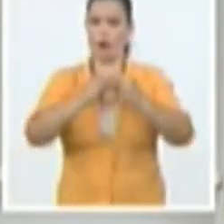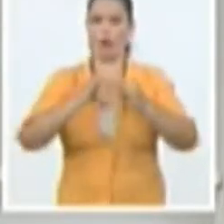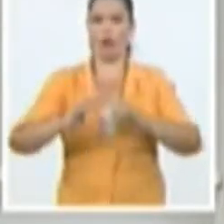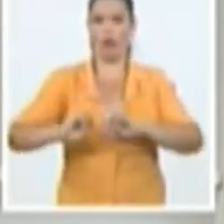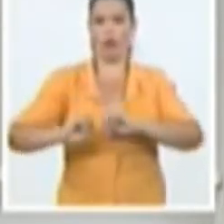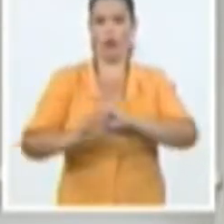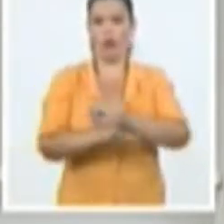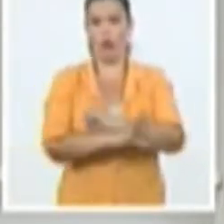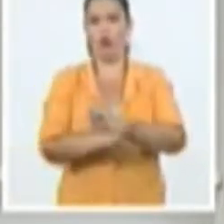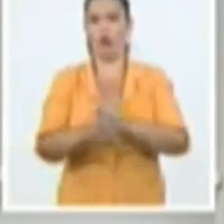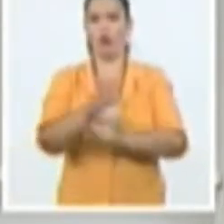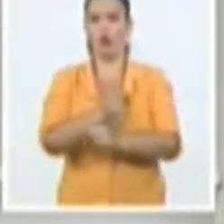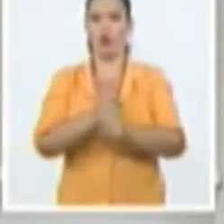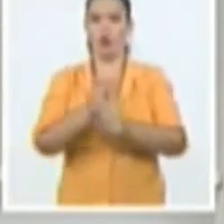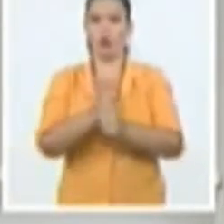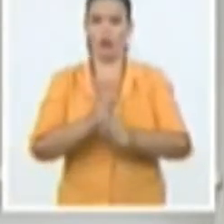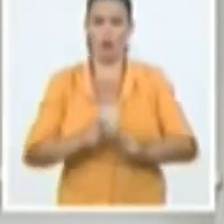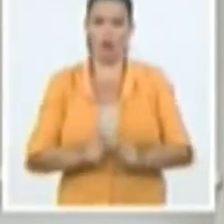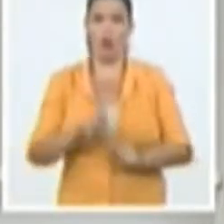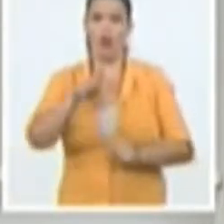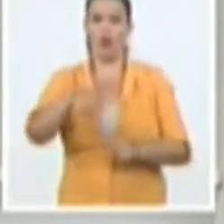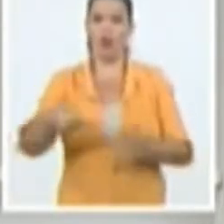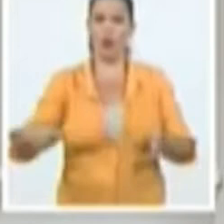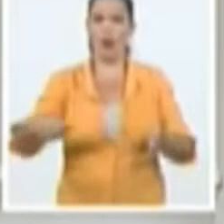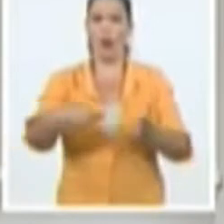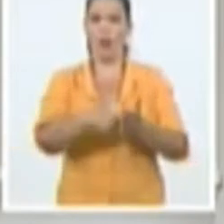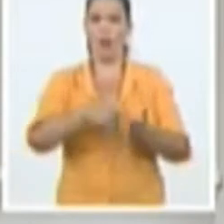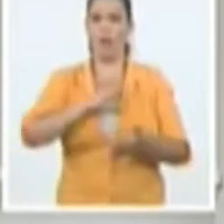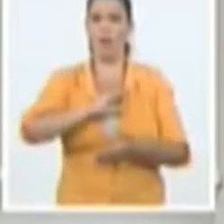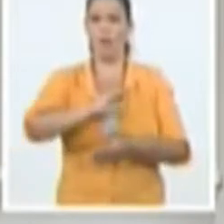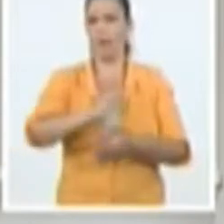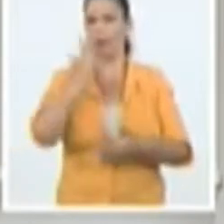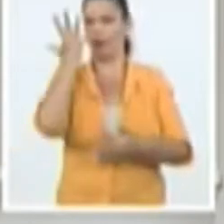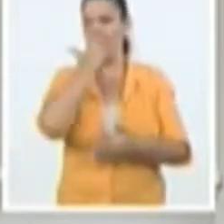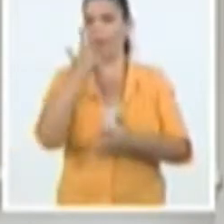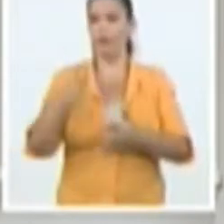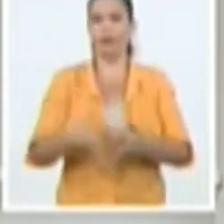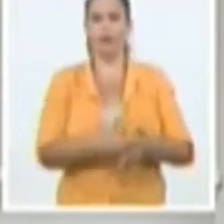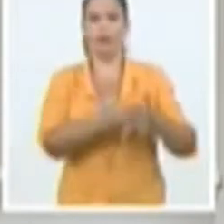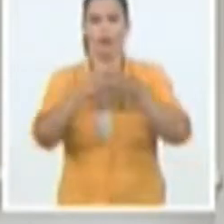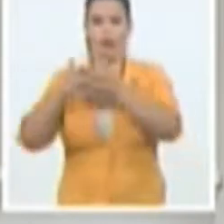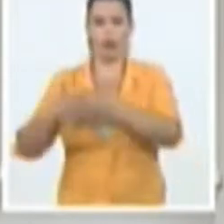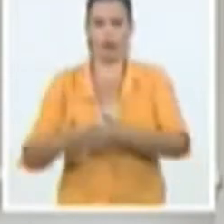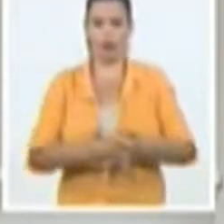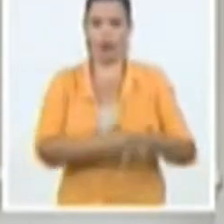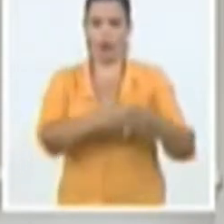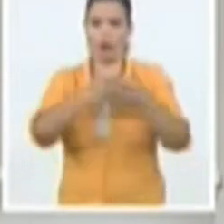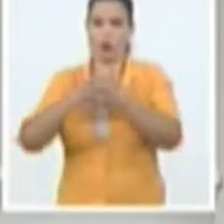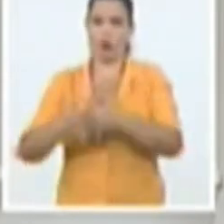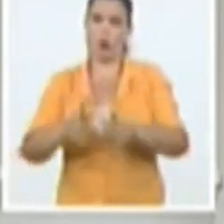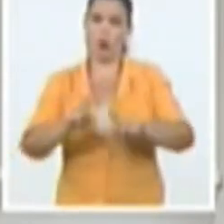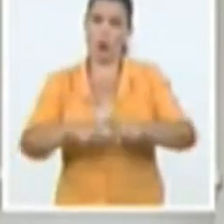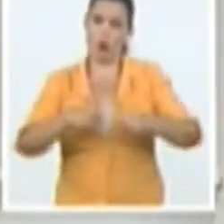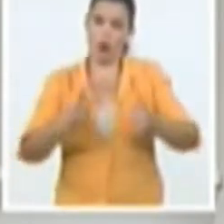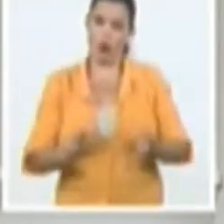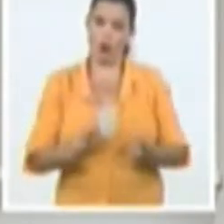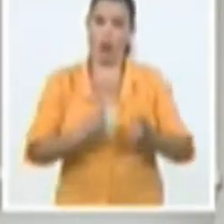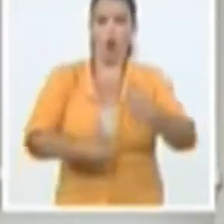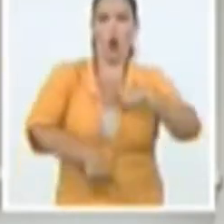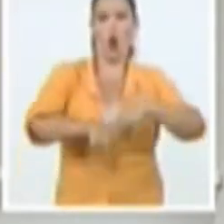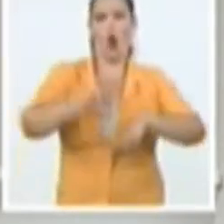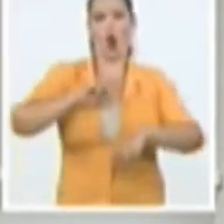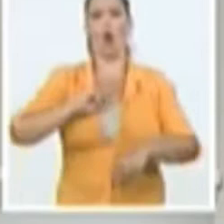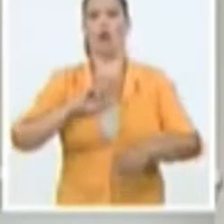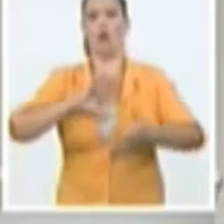quienes, financiados por el gobierno de los Estados Unidos, se oponen al sistema político cubano e